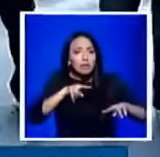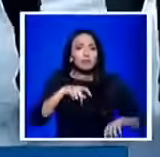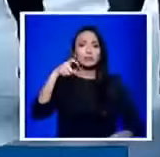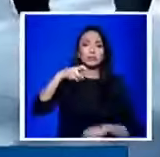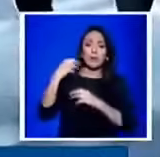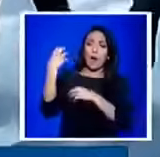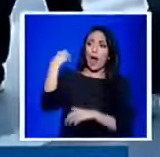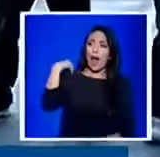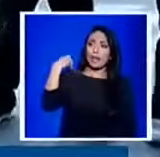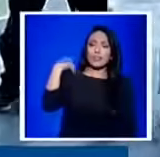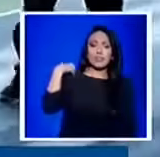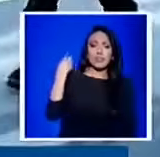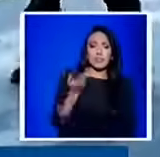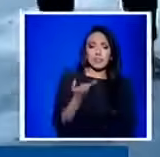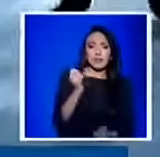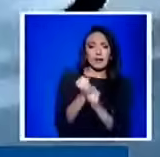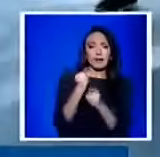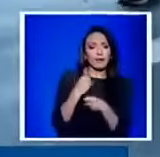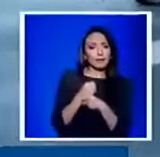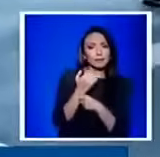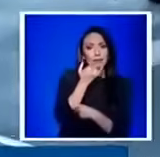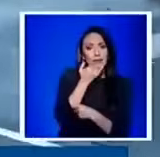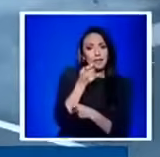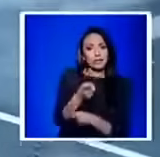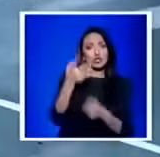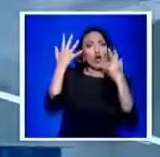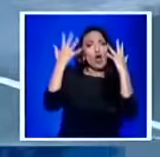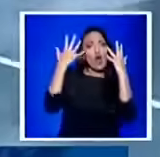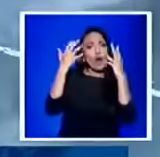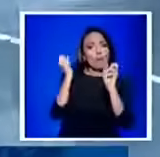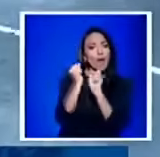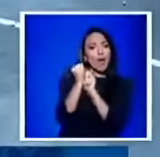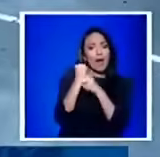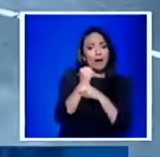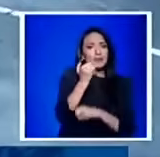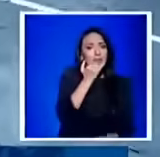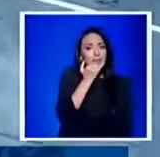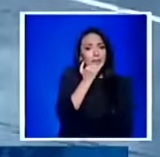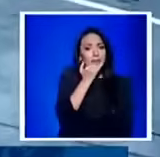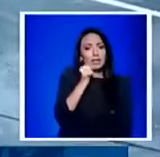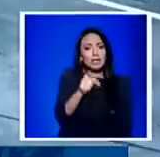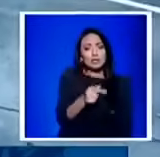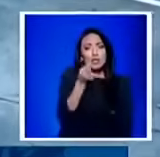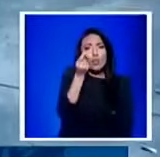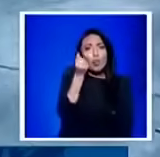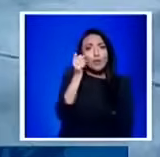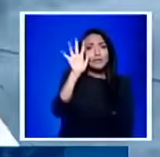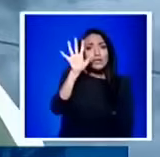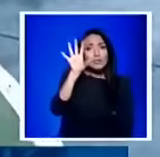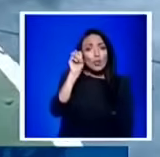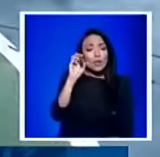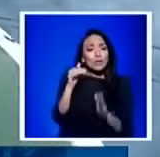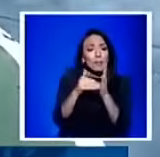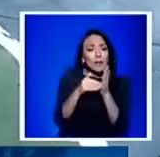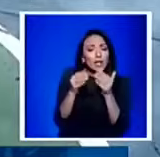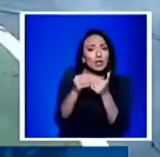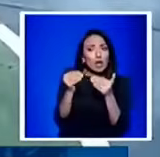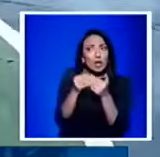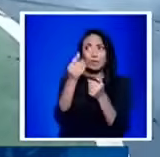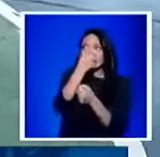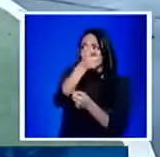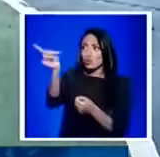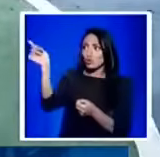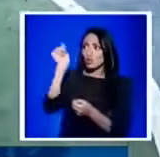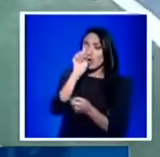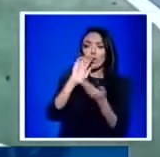garantías del constructor, ya que esto es una obra mal hecha que está bordeando los $50,000, que es dinero de toda la comunidad y que